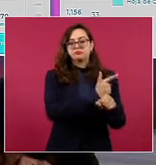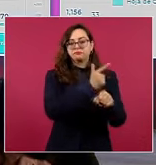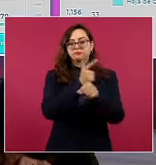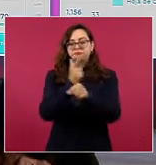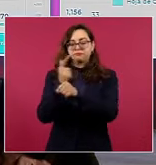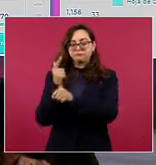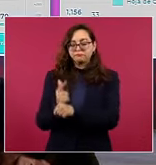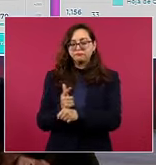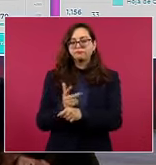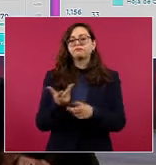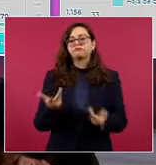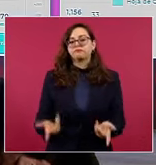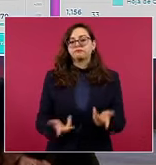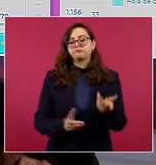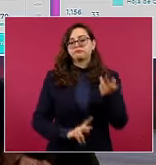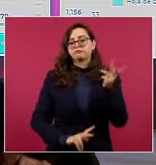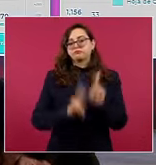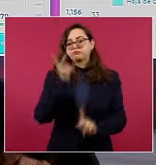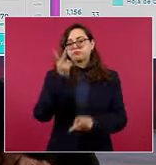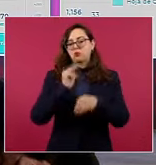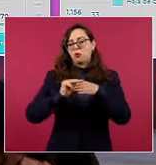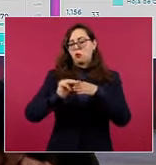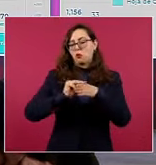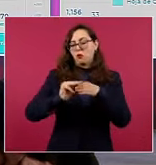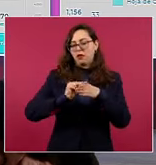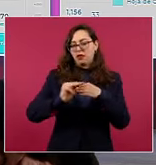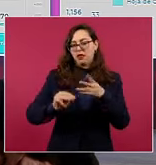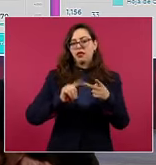en lo que es amapola. En de marihuana,